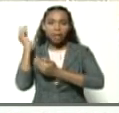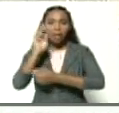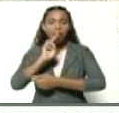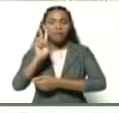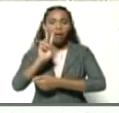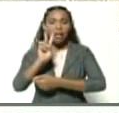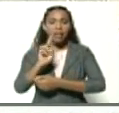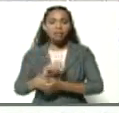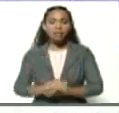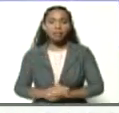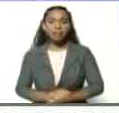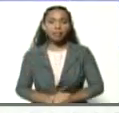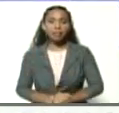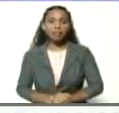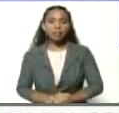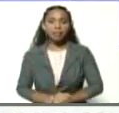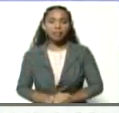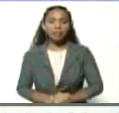Pascua.